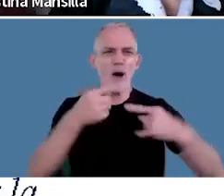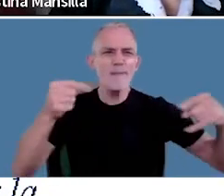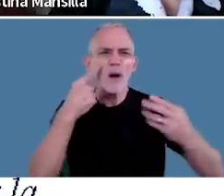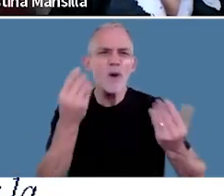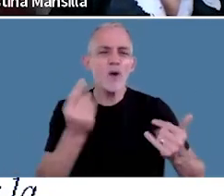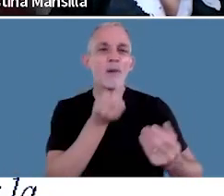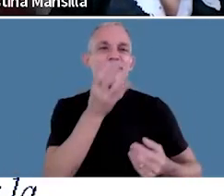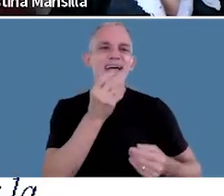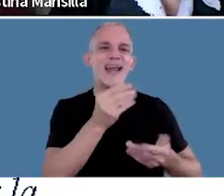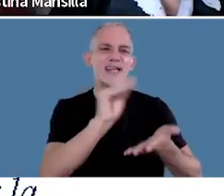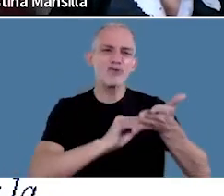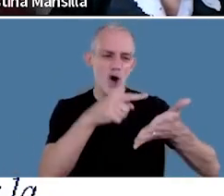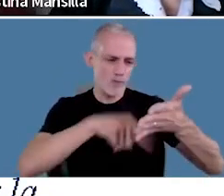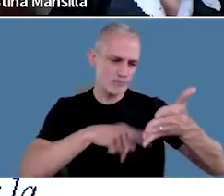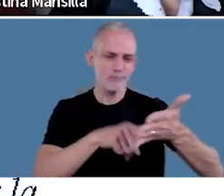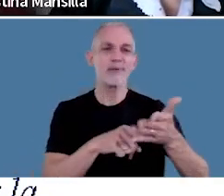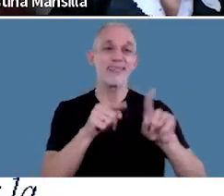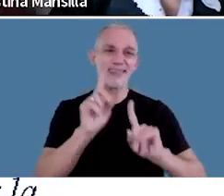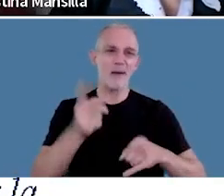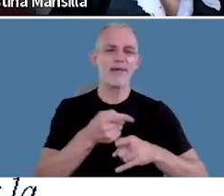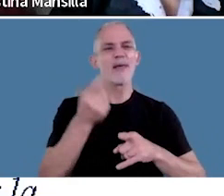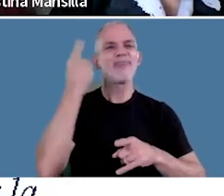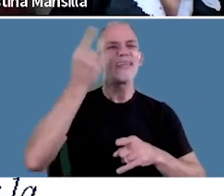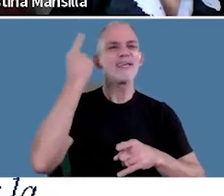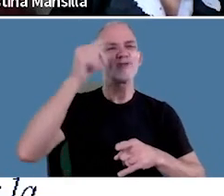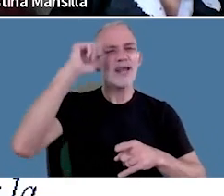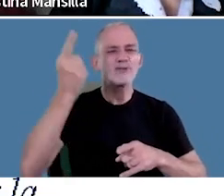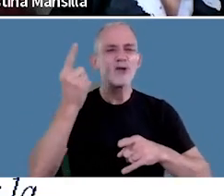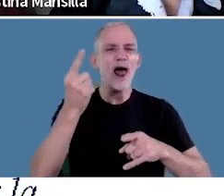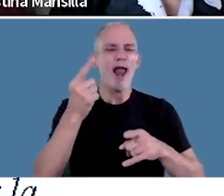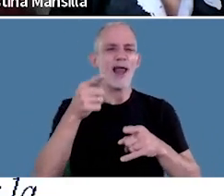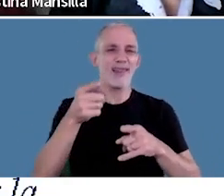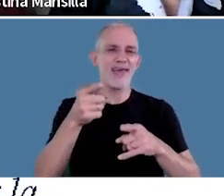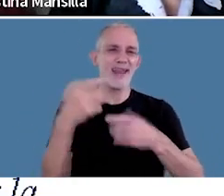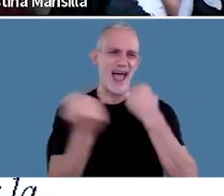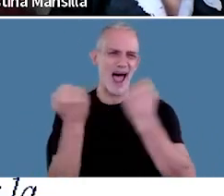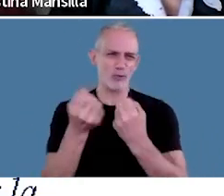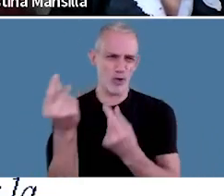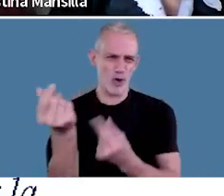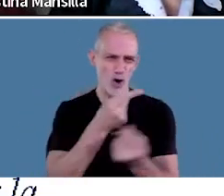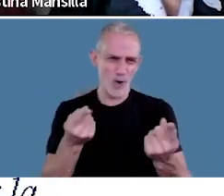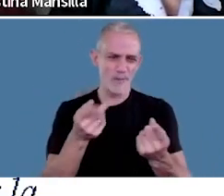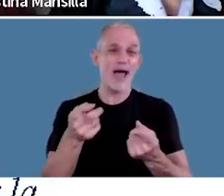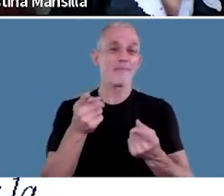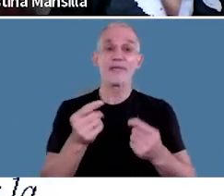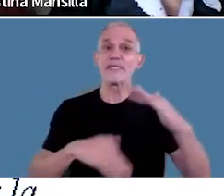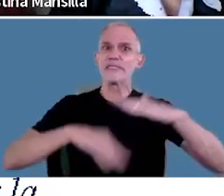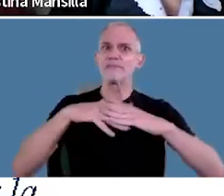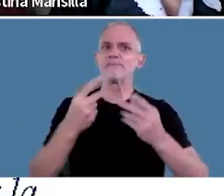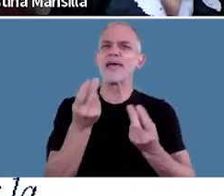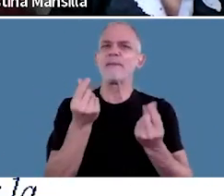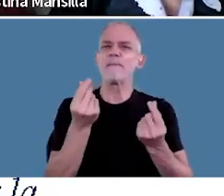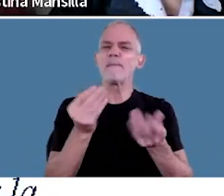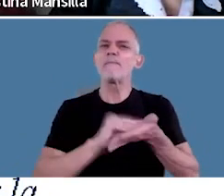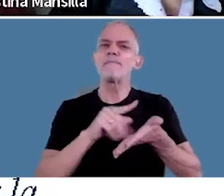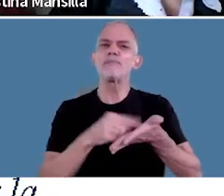informados por la Dirección Nacional de Registros de Propiedad Automotor en la medida que no supere el importe una